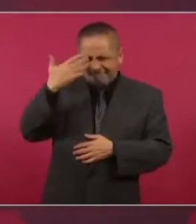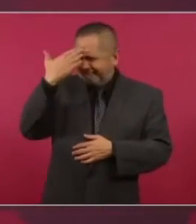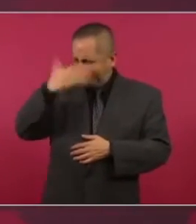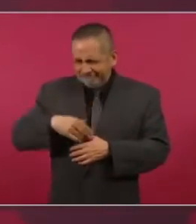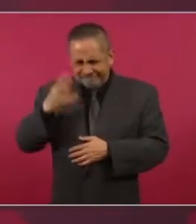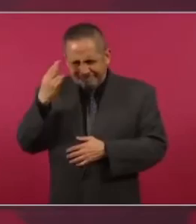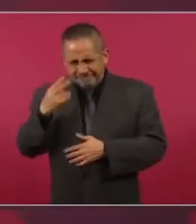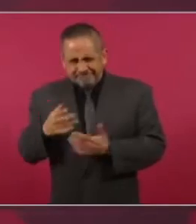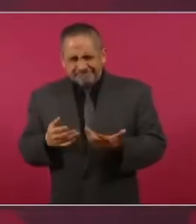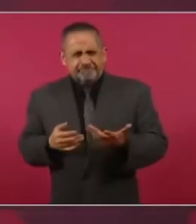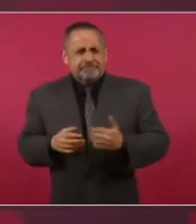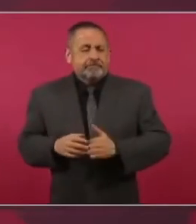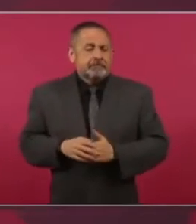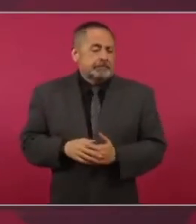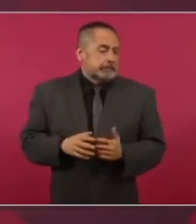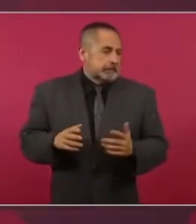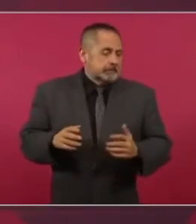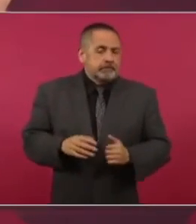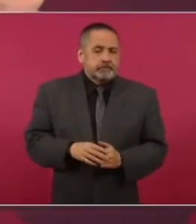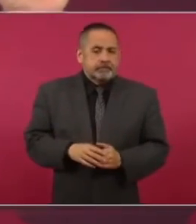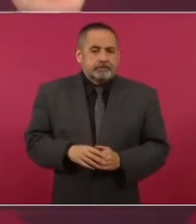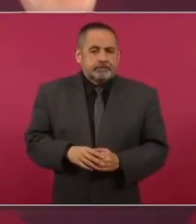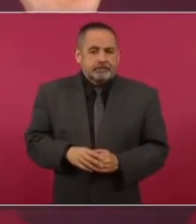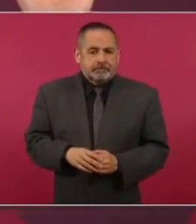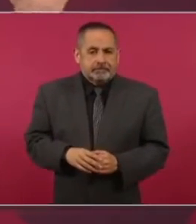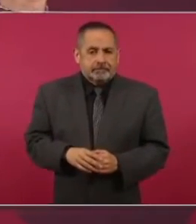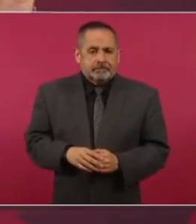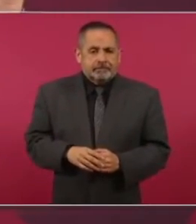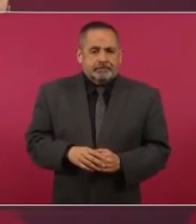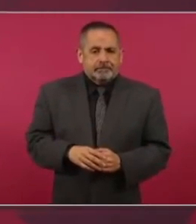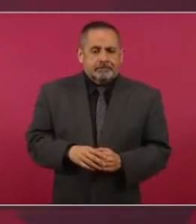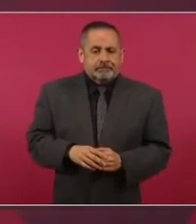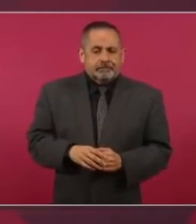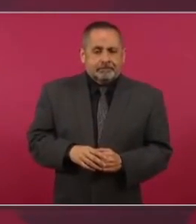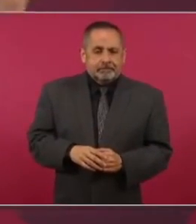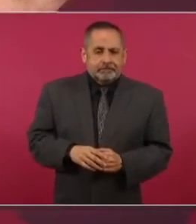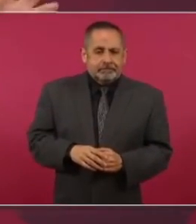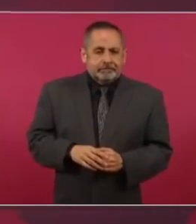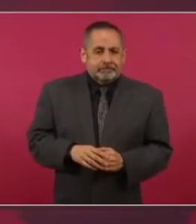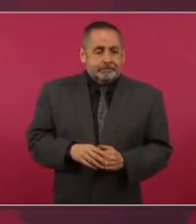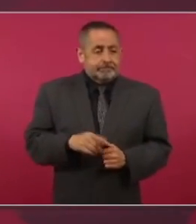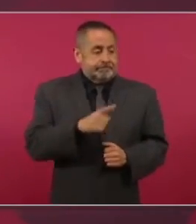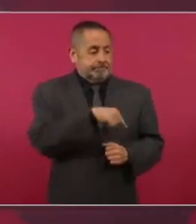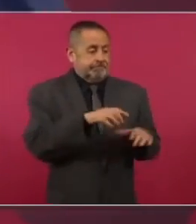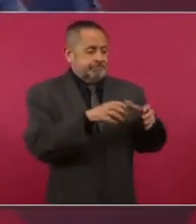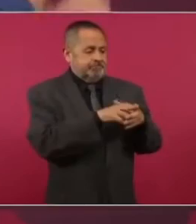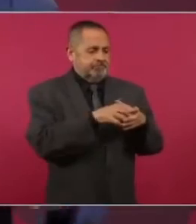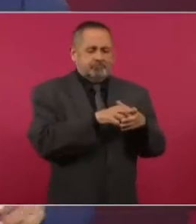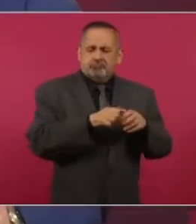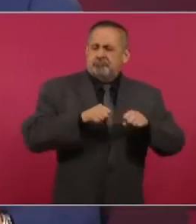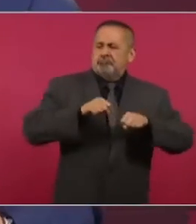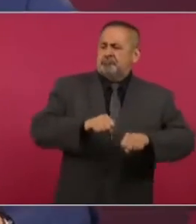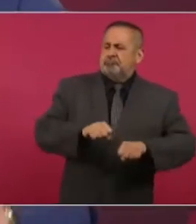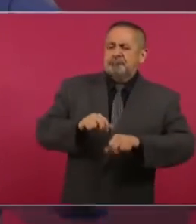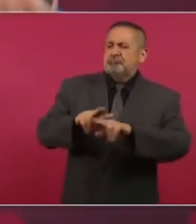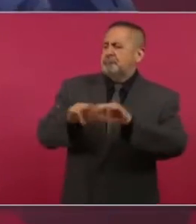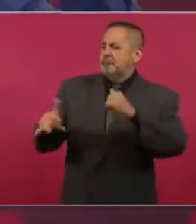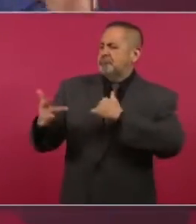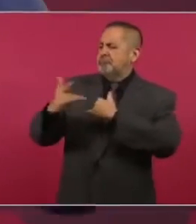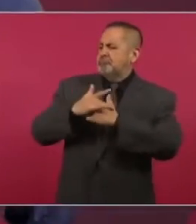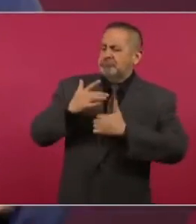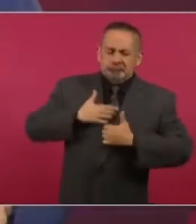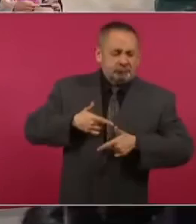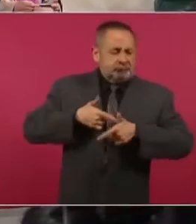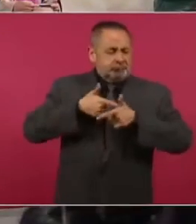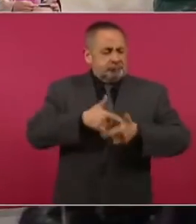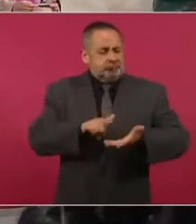y cuando imaginaban de que eran omnímodos,